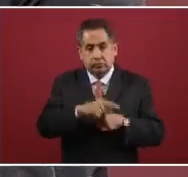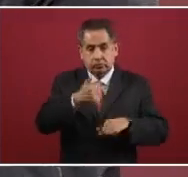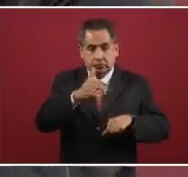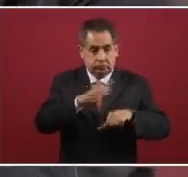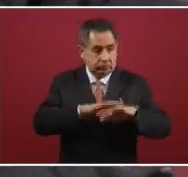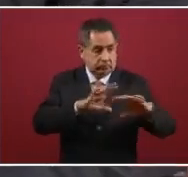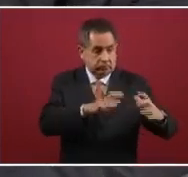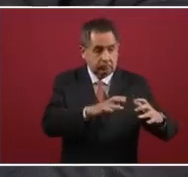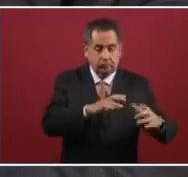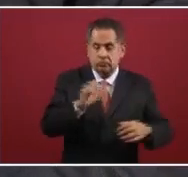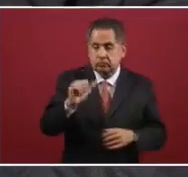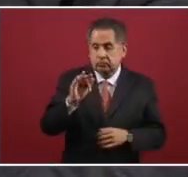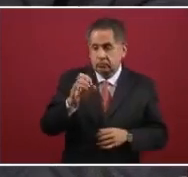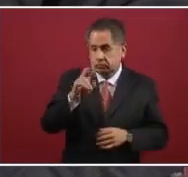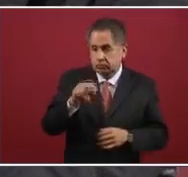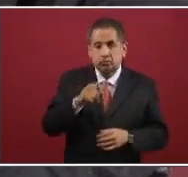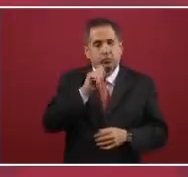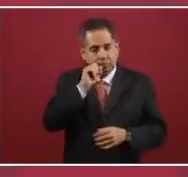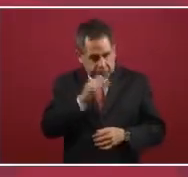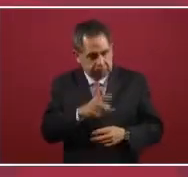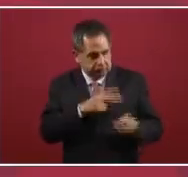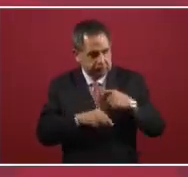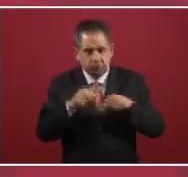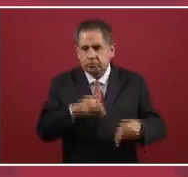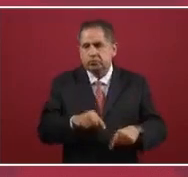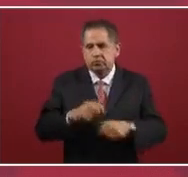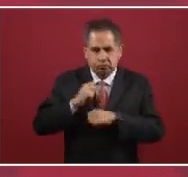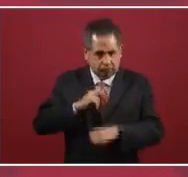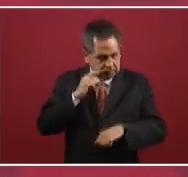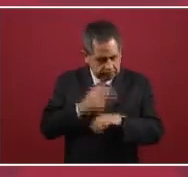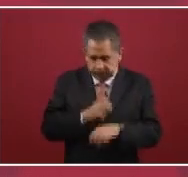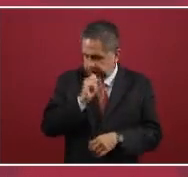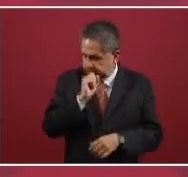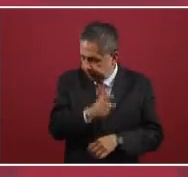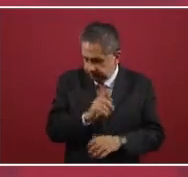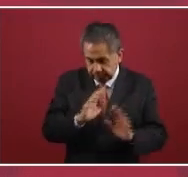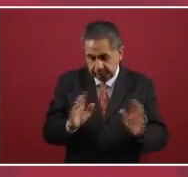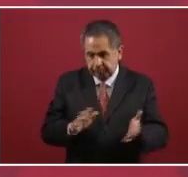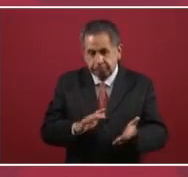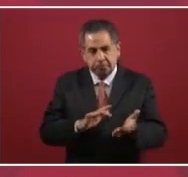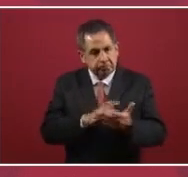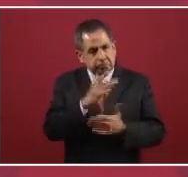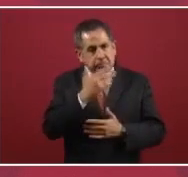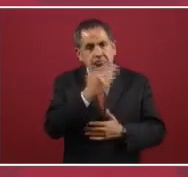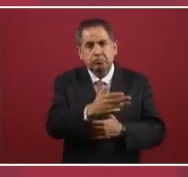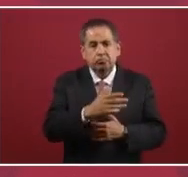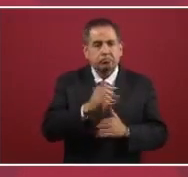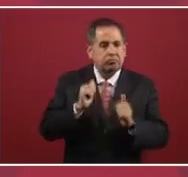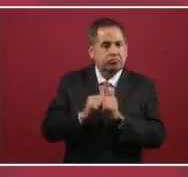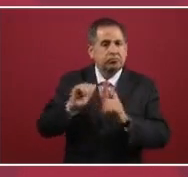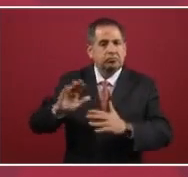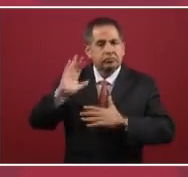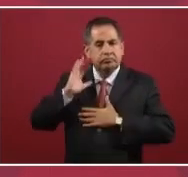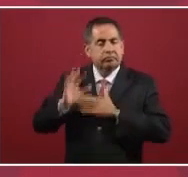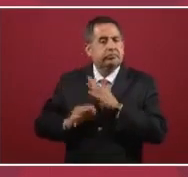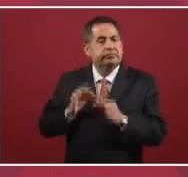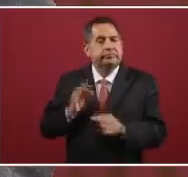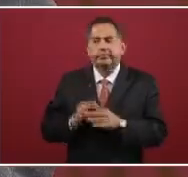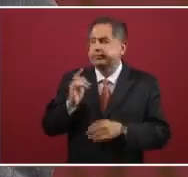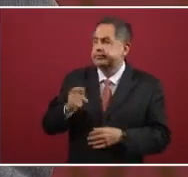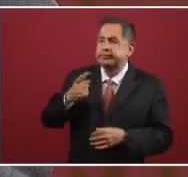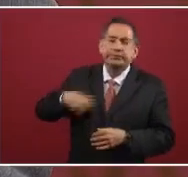administradores de las Afores aquí también reafirma el compromiso